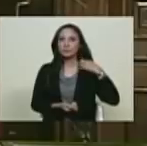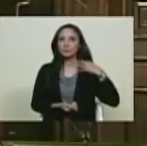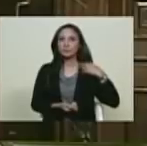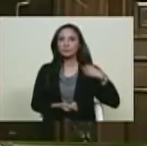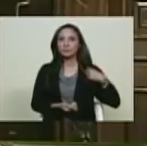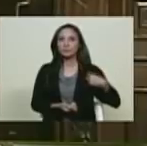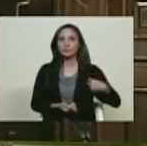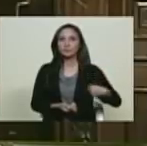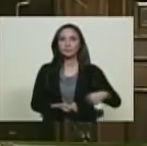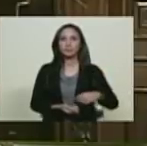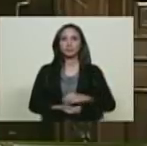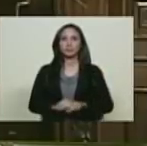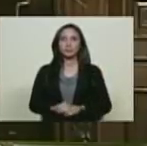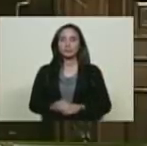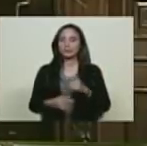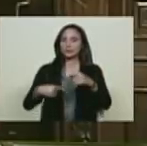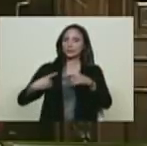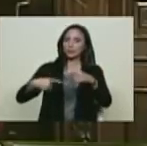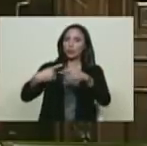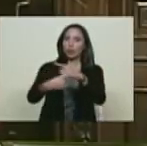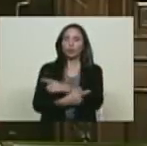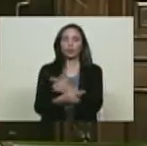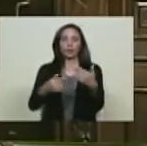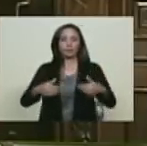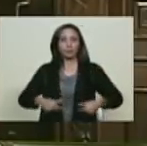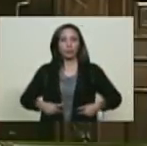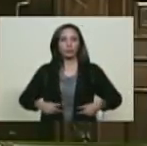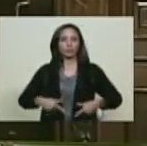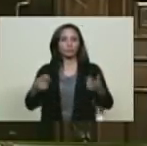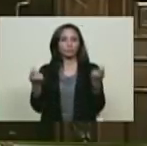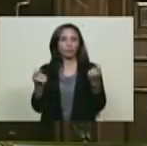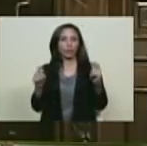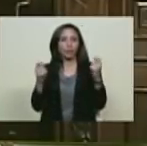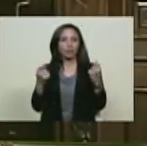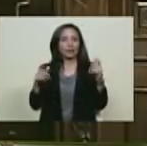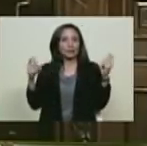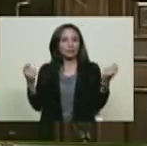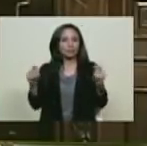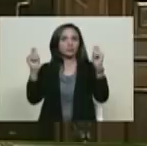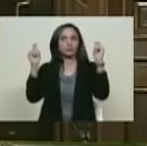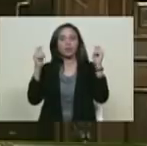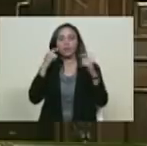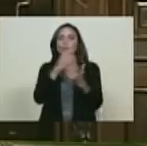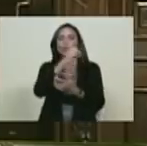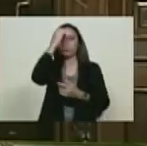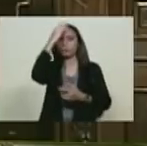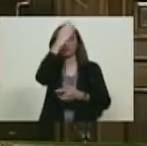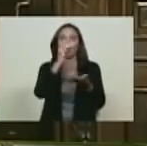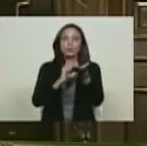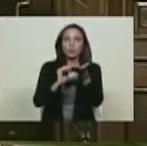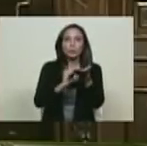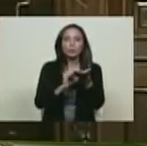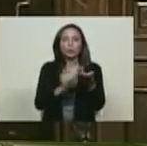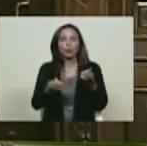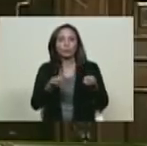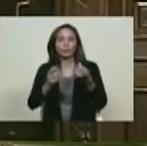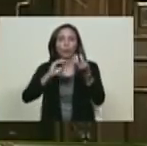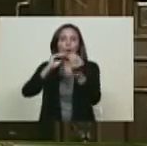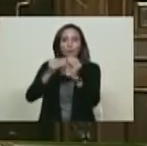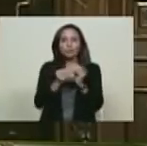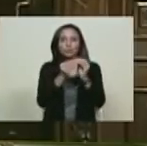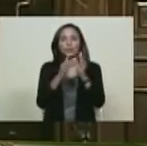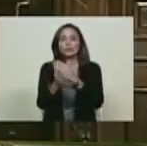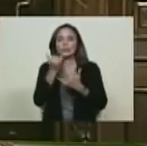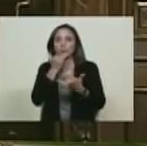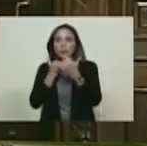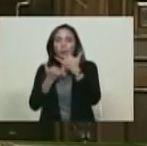nuestra vida. Nuestro ser, nuestra concentración, nuestra capacidad, corregir aquí, corregir allá. Que falla